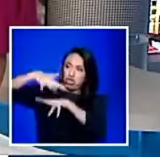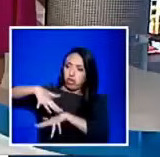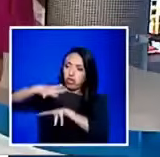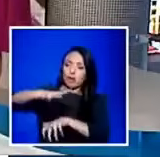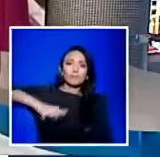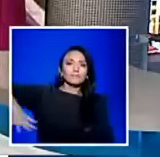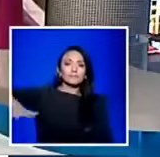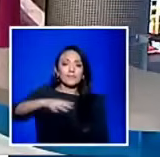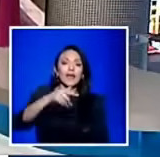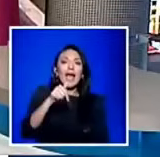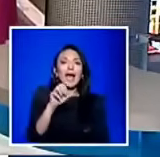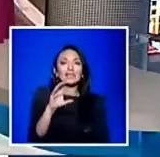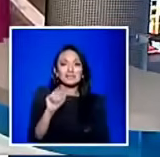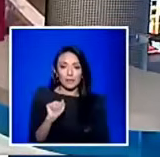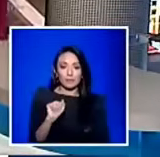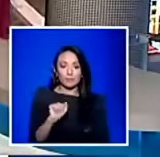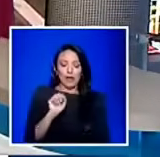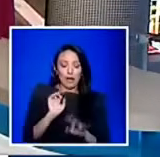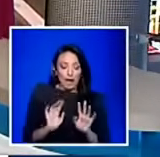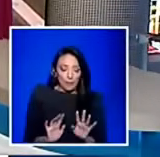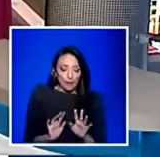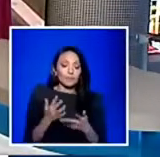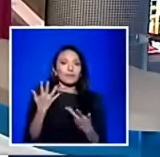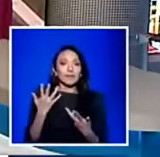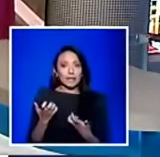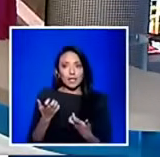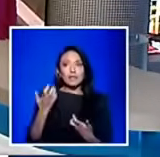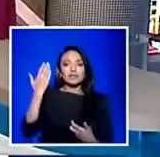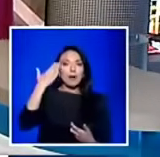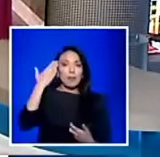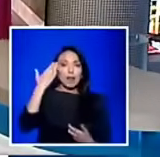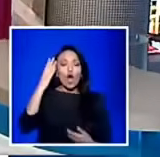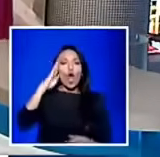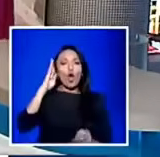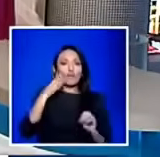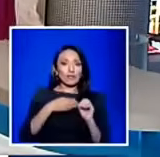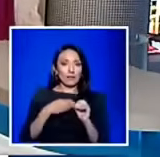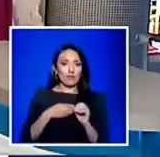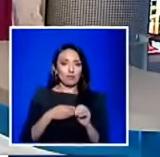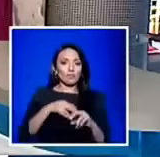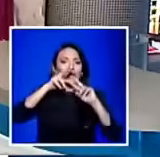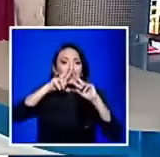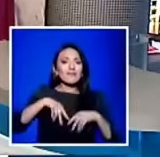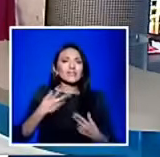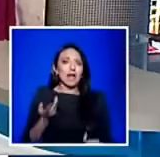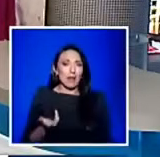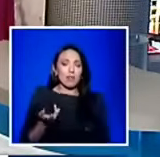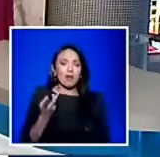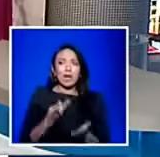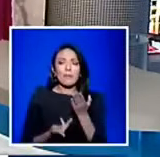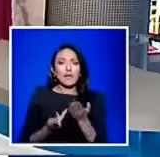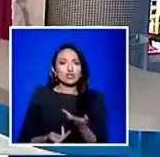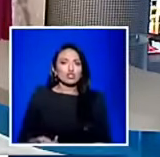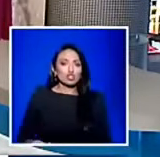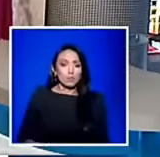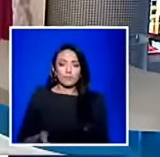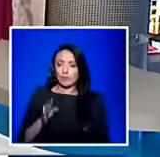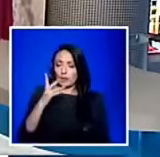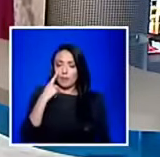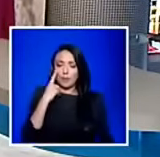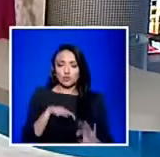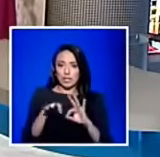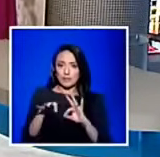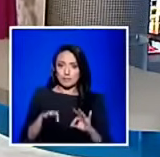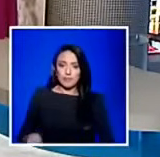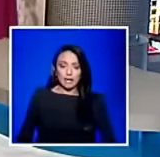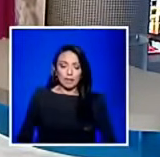en el sector de La Gasca. ¿Qué se quiere lograr con esto? ¿Cuál es el objetivo de revisar lo que hicieron estas entidades? Alex Pila lo explica